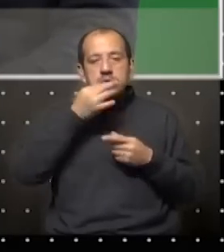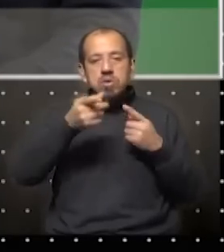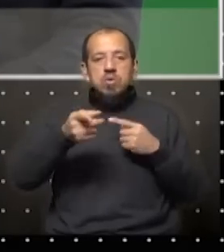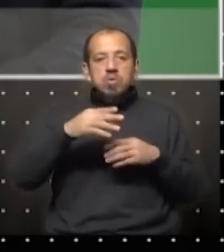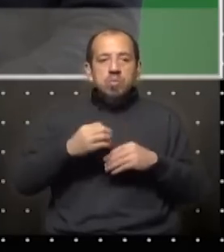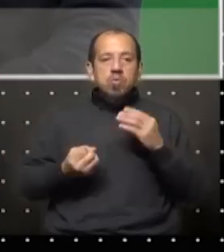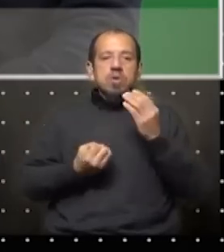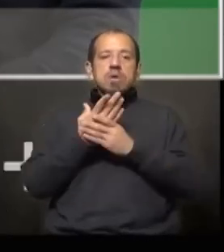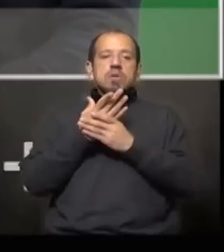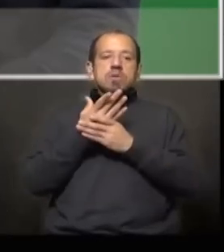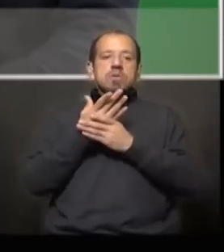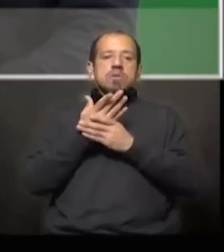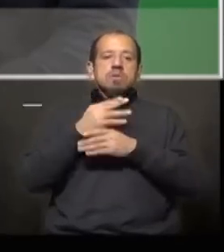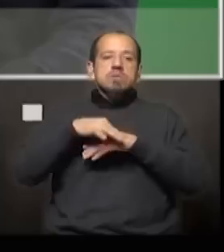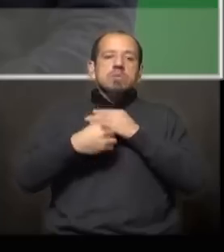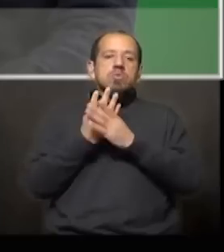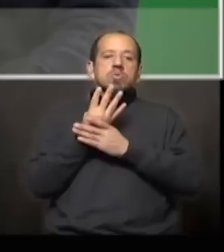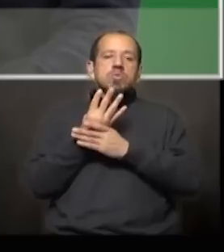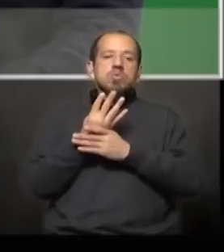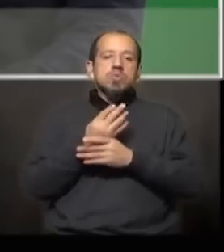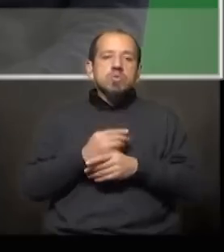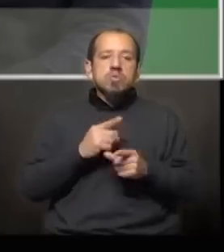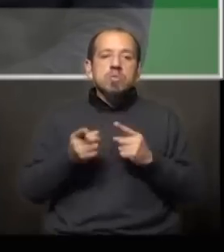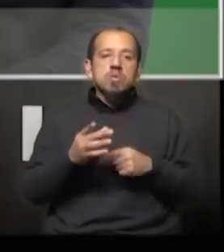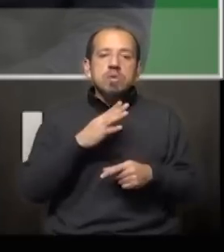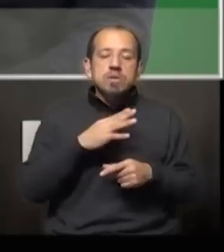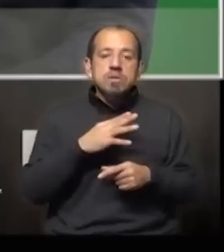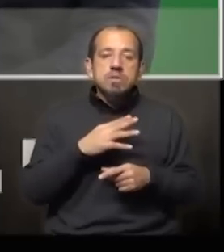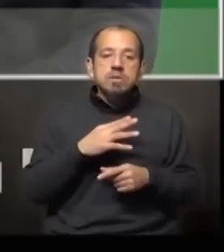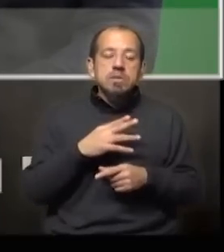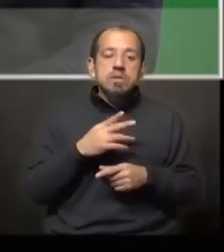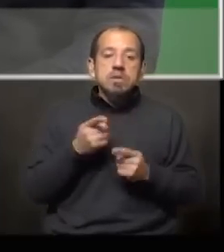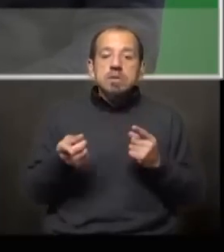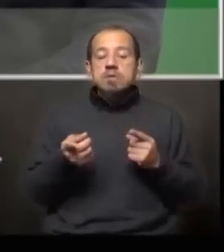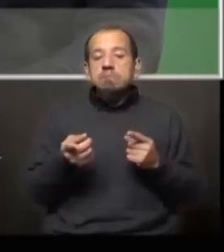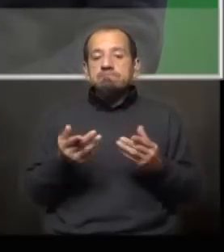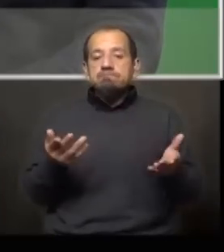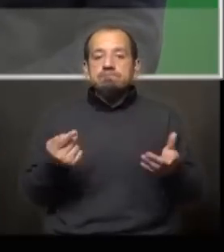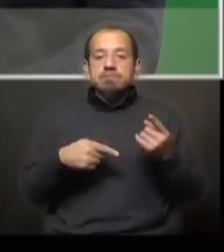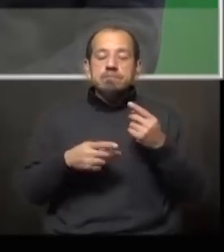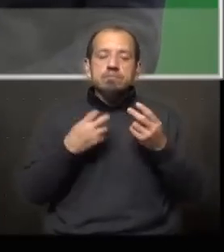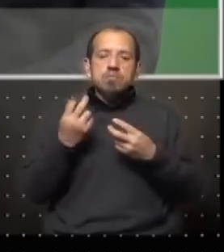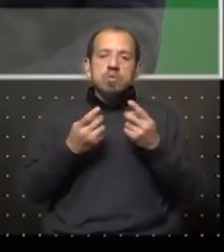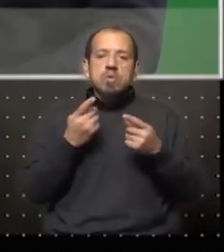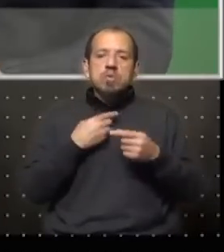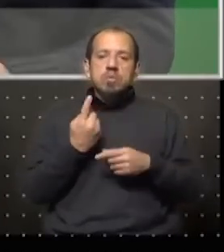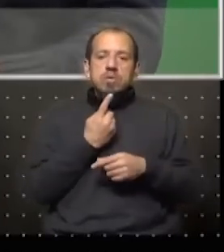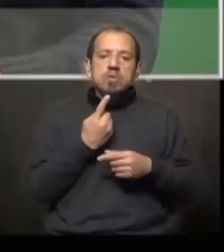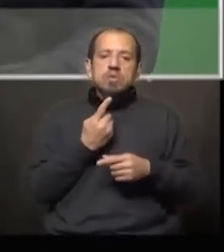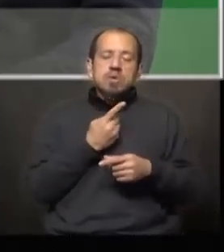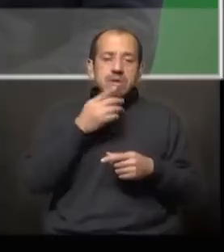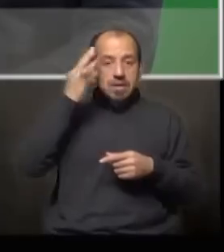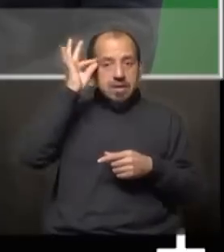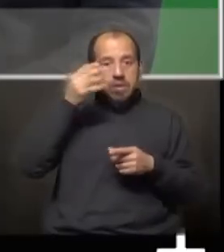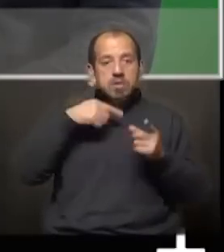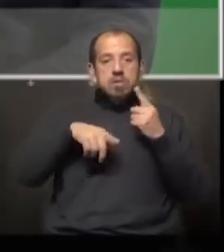mercosur como algo que es necesario confrontar para tratar de tener quizás una mirada más individual y creo que va